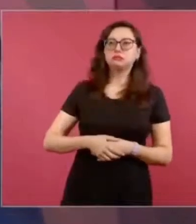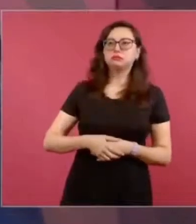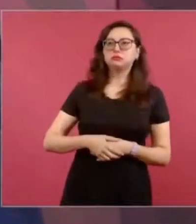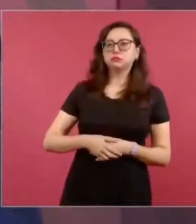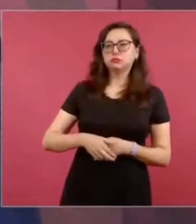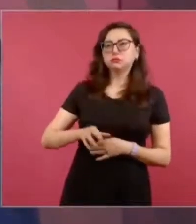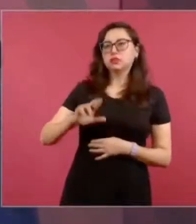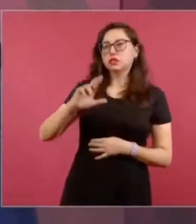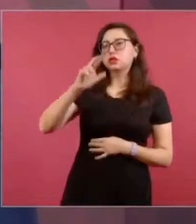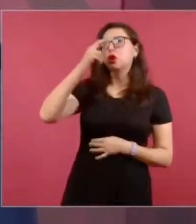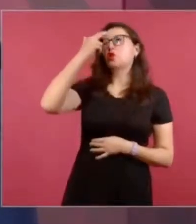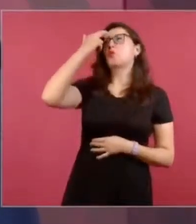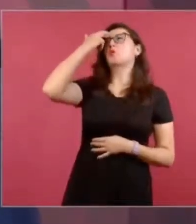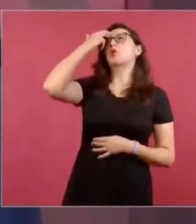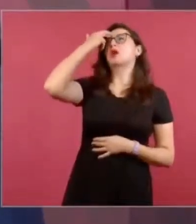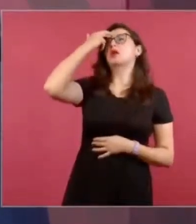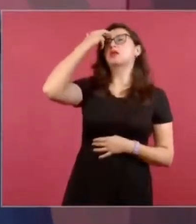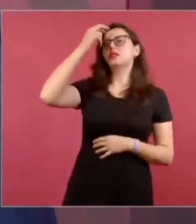que repartir pescado.